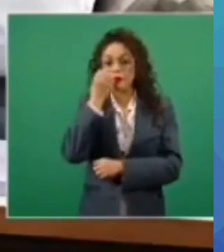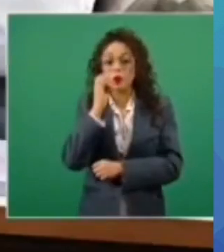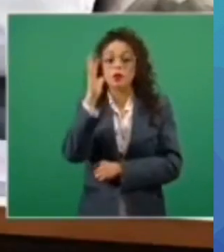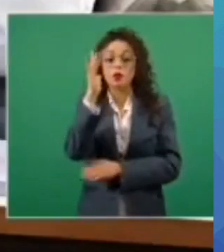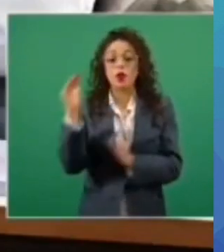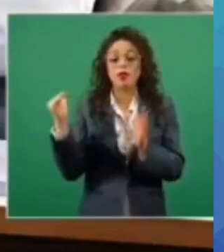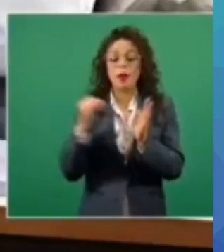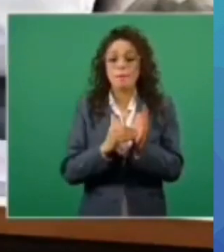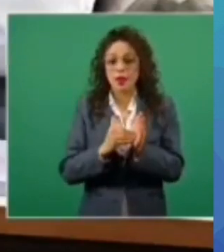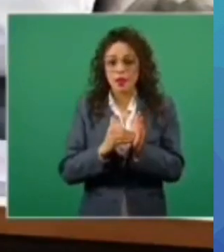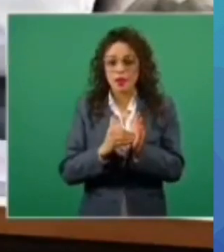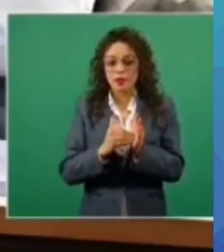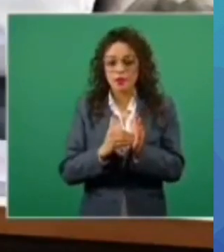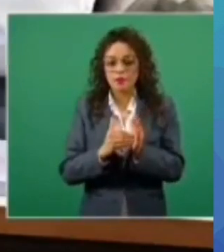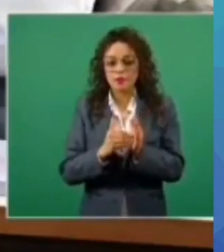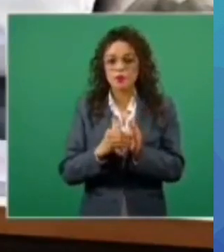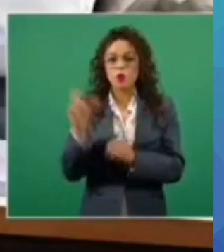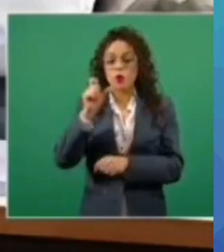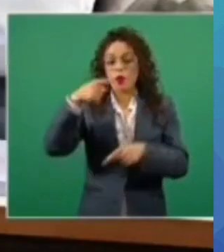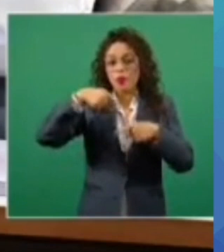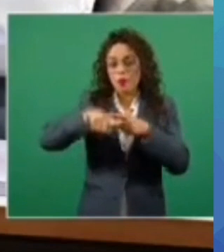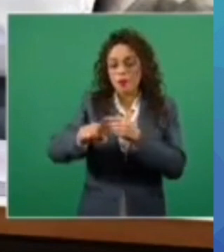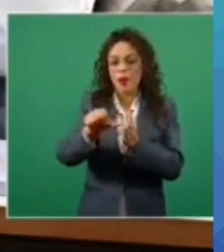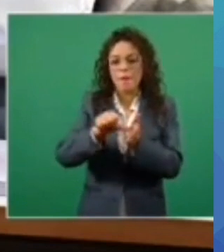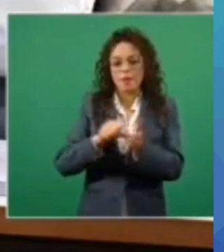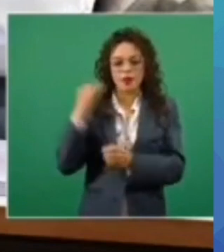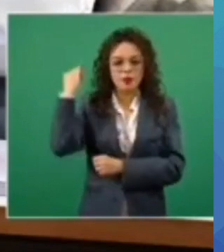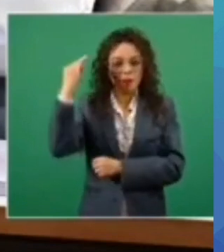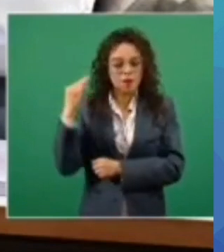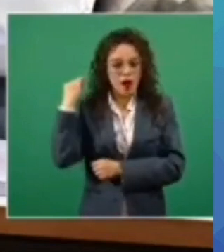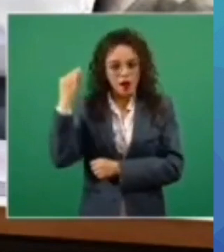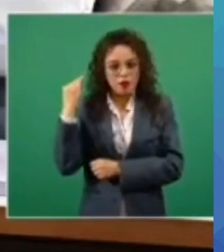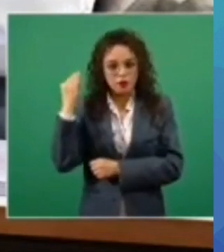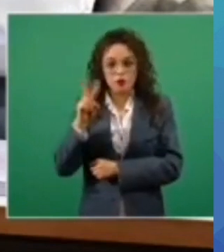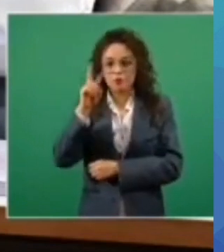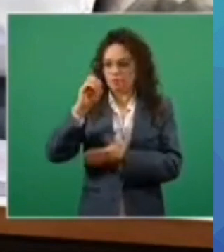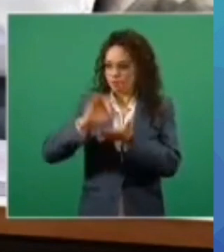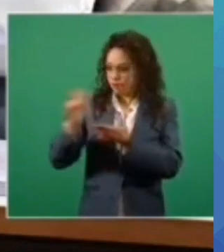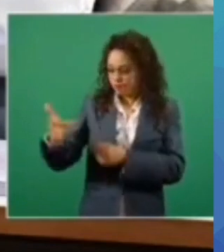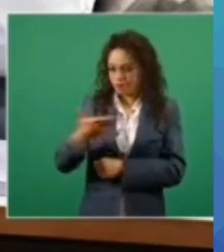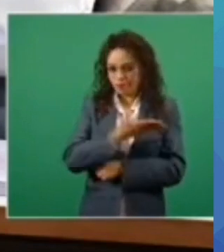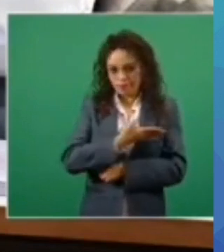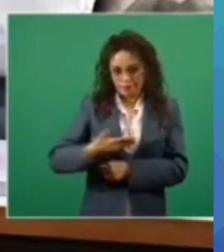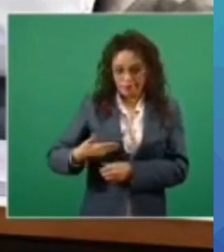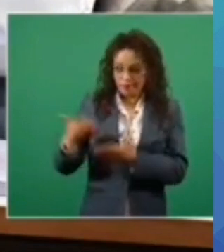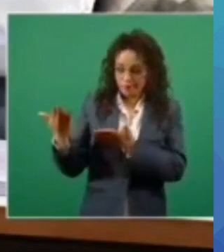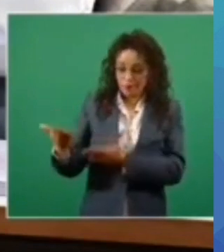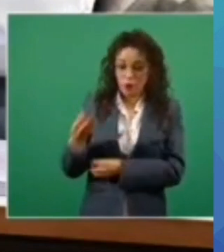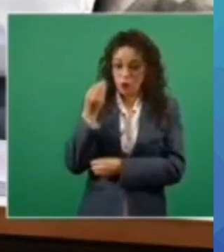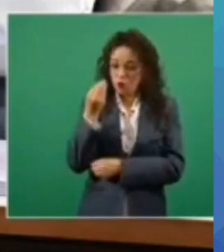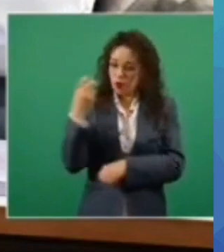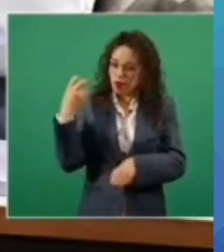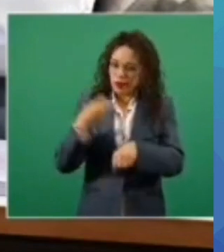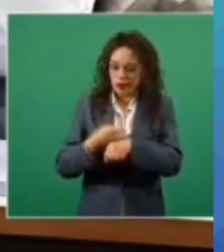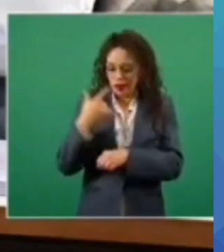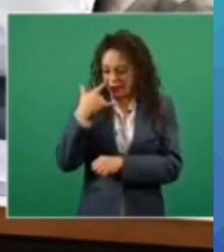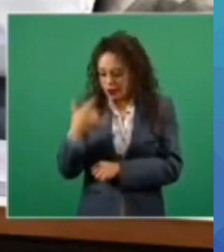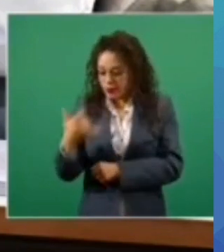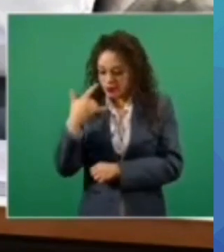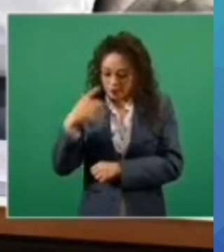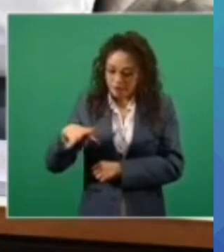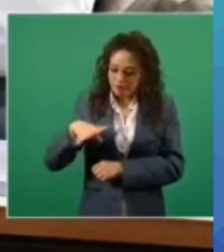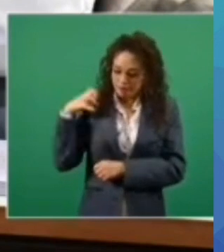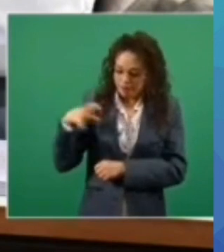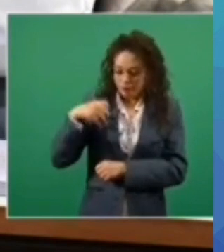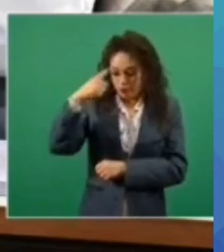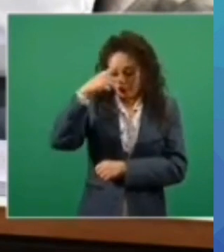aplicación, ya sea si tienes un iOS o un smartphone Android. Bueno, pues ahí te lo voy a estar dejando. Ayúdanos